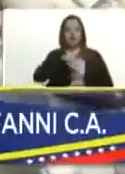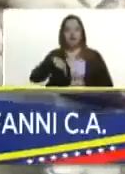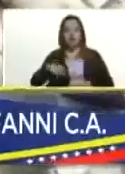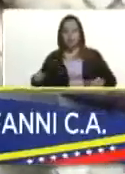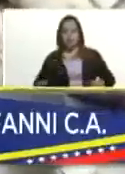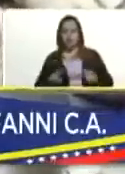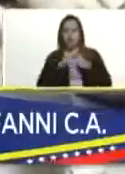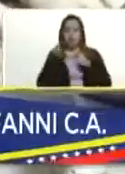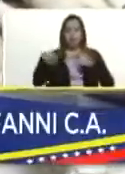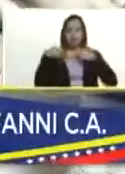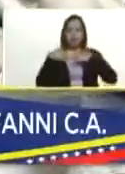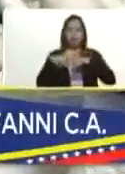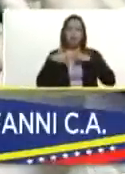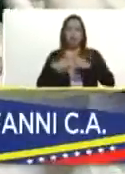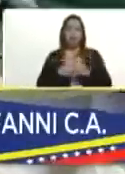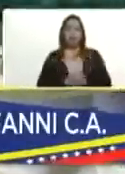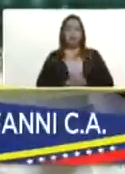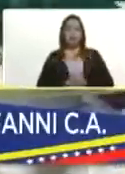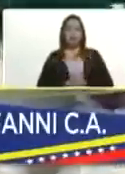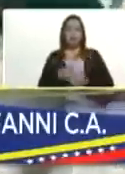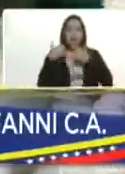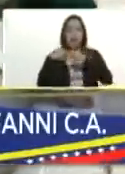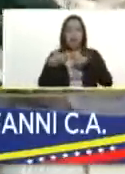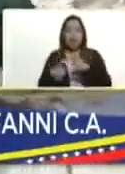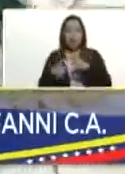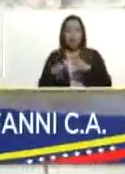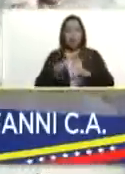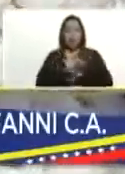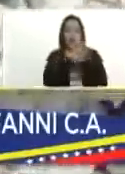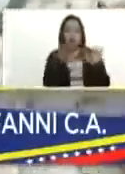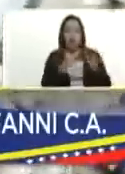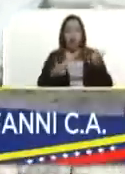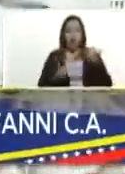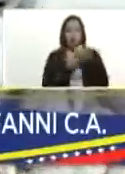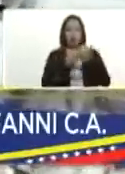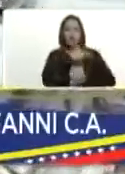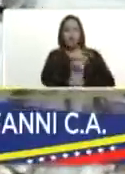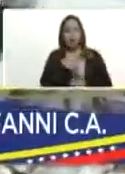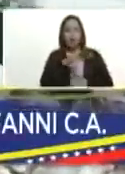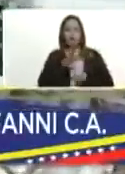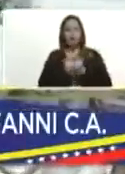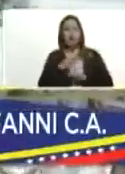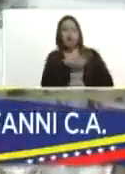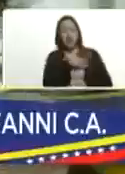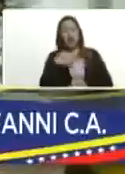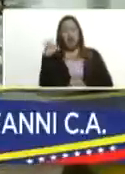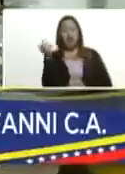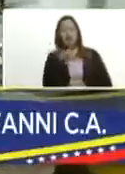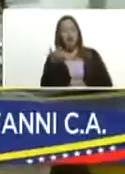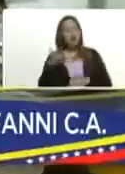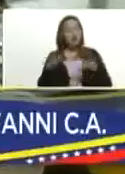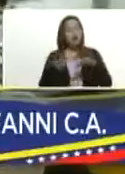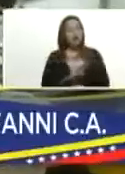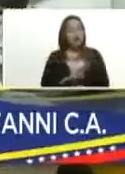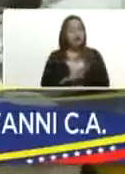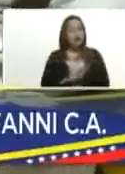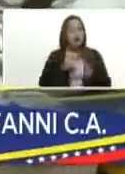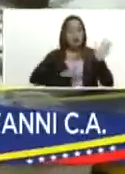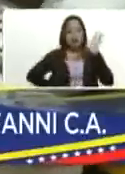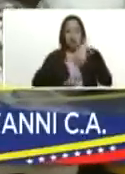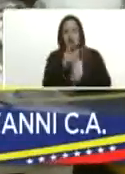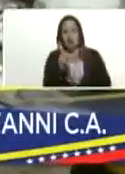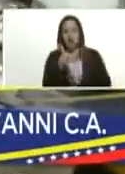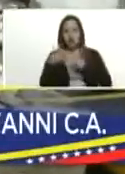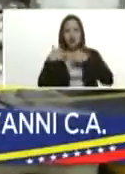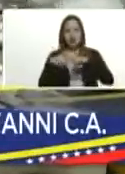acá en esta empresa, empresa que es evidentemente apoyada por nosotros, porque lo que queremos y lo que buscamos precisamente es el desarrollo del